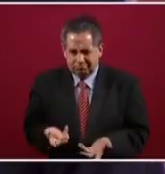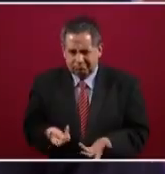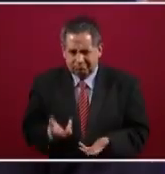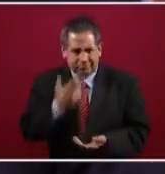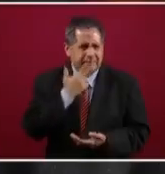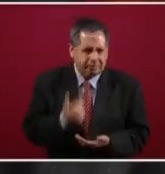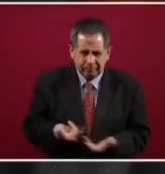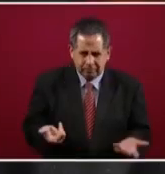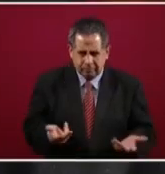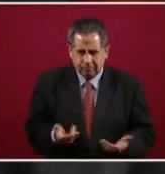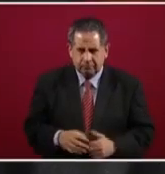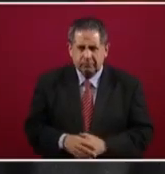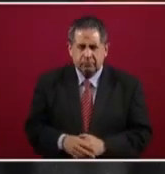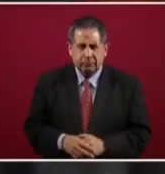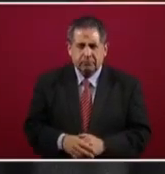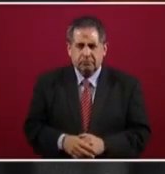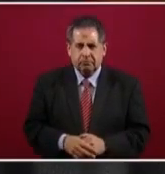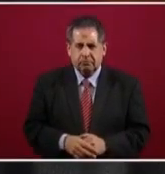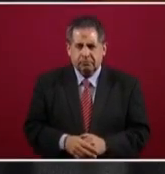sirven,